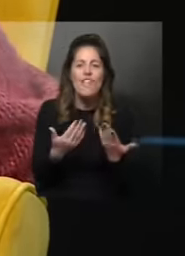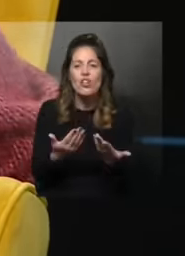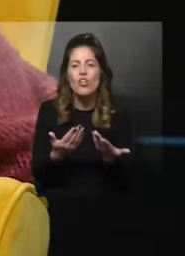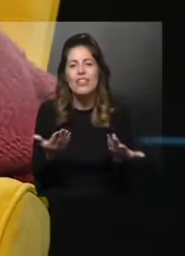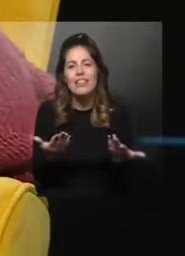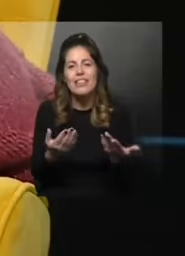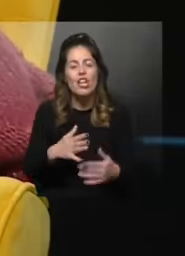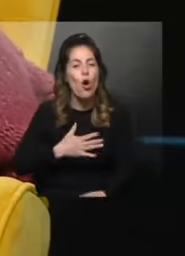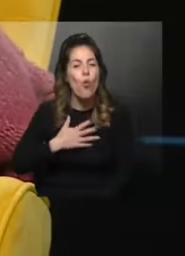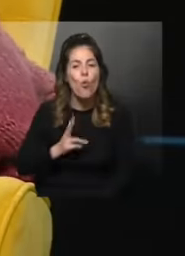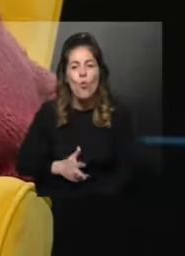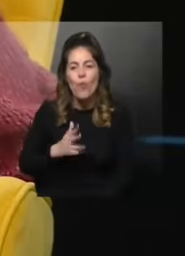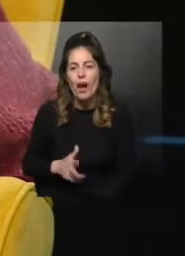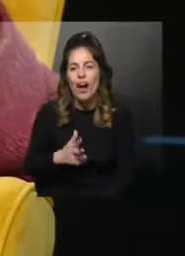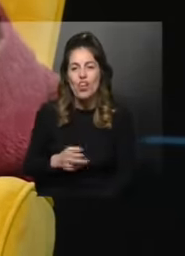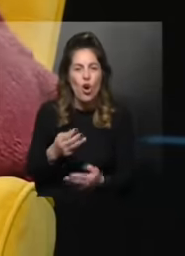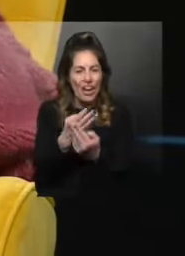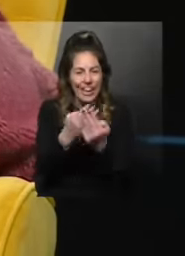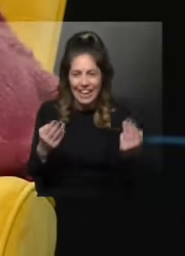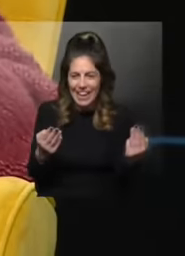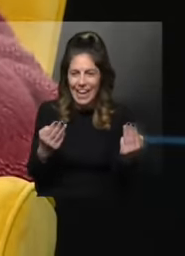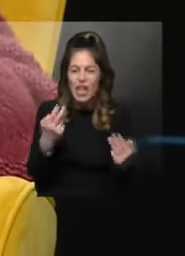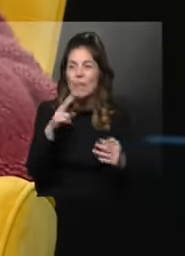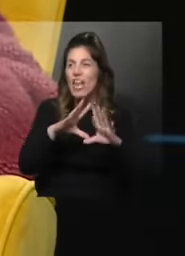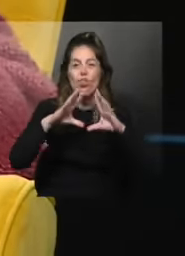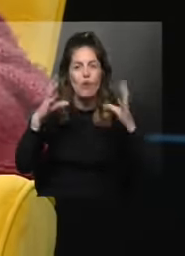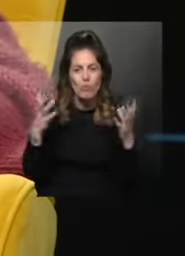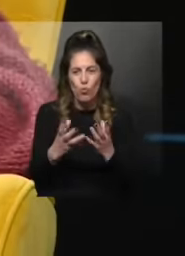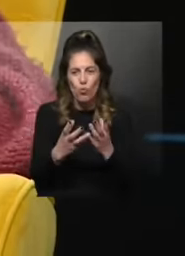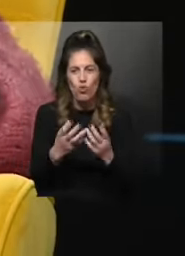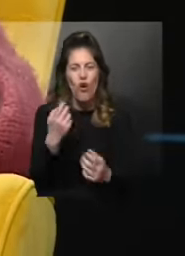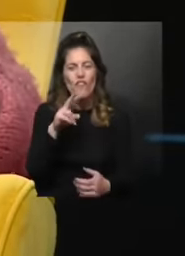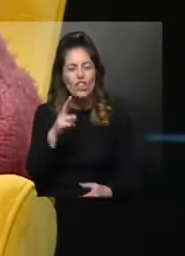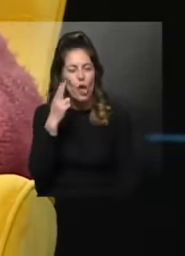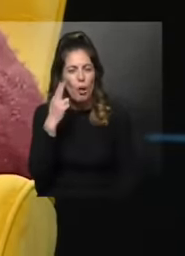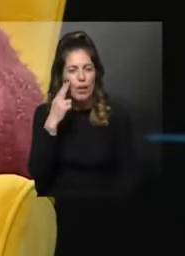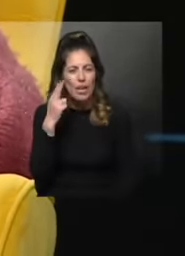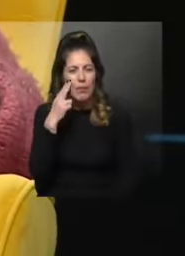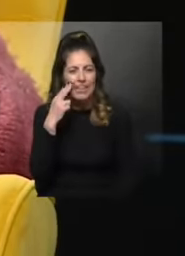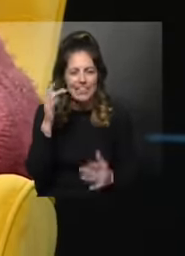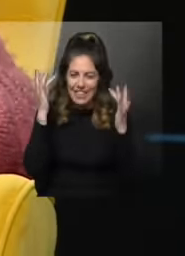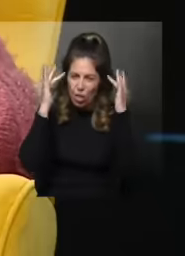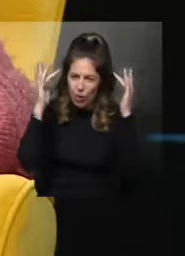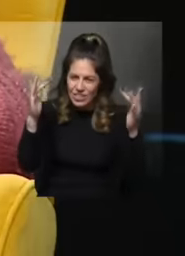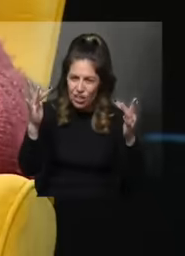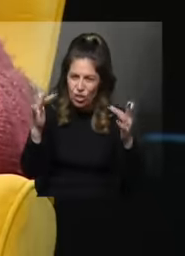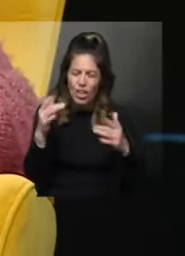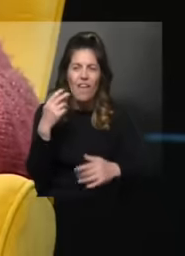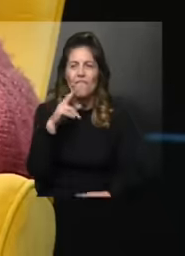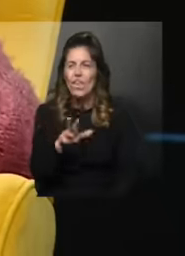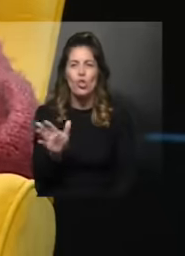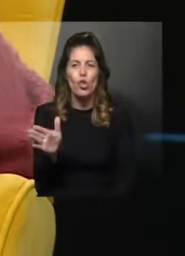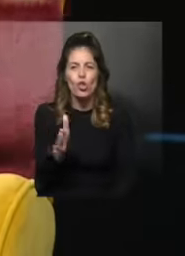vista humano, en general, mirando al mundo, viendo las problemáticas en la educación, viendo todo lo que